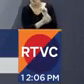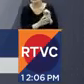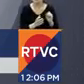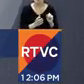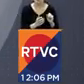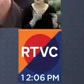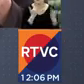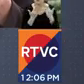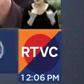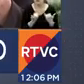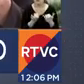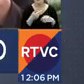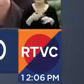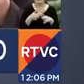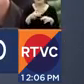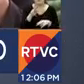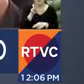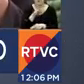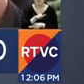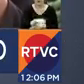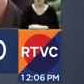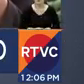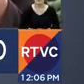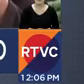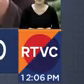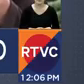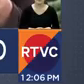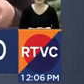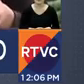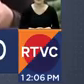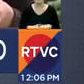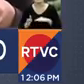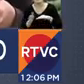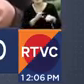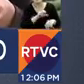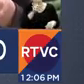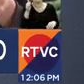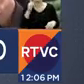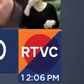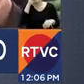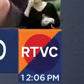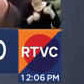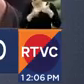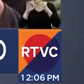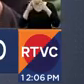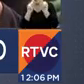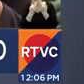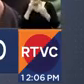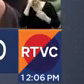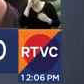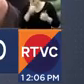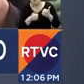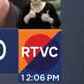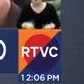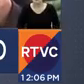Leal. Lisa, pero ¿qué otras dudas tienen los familiares al respecto de este caso?